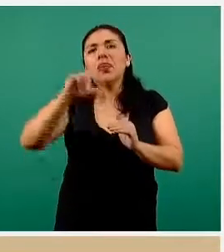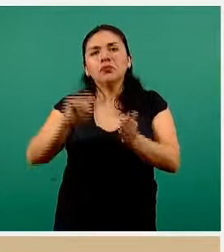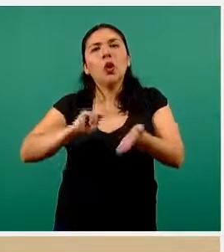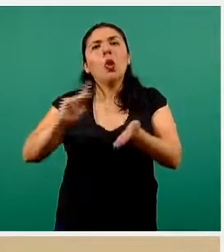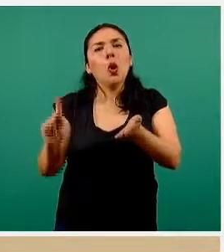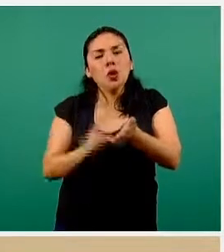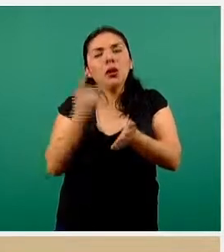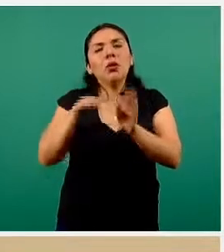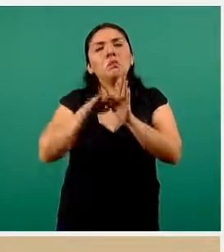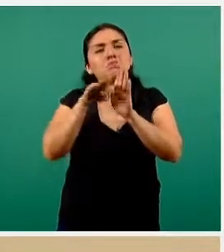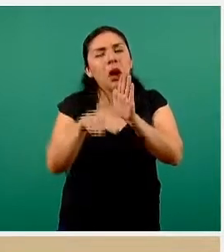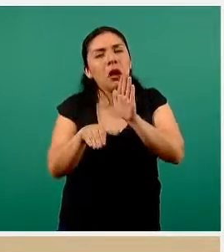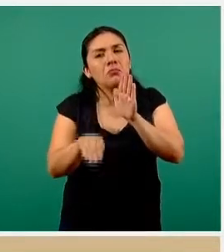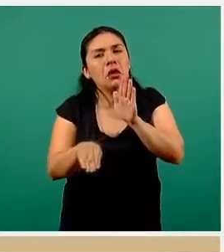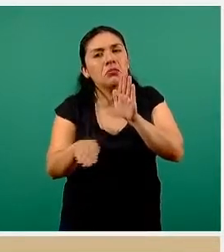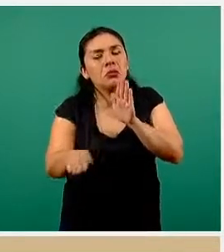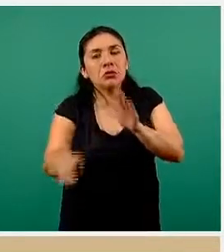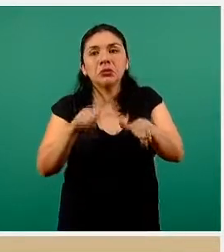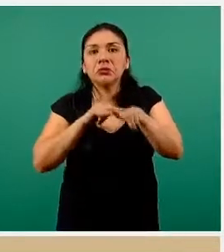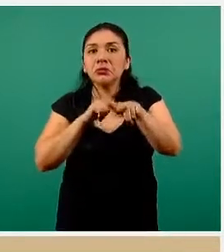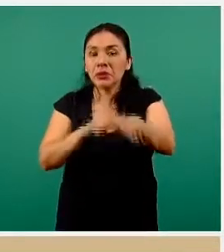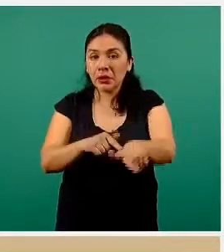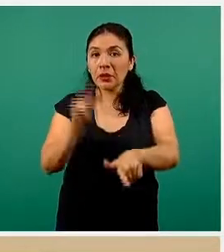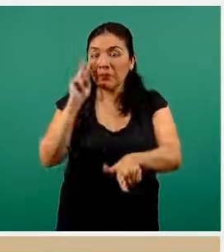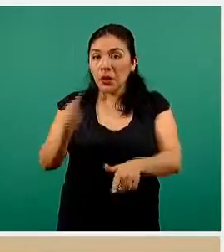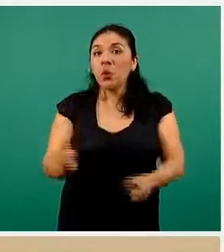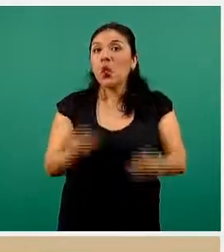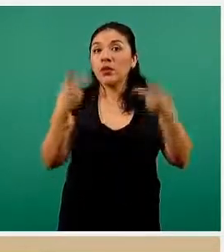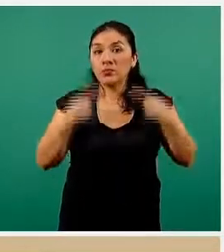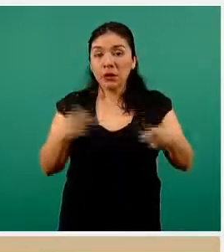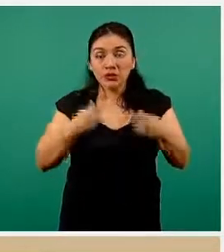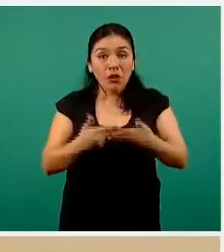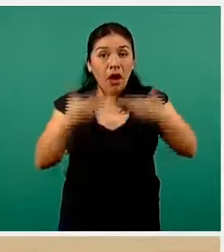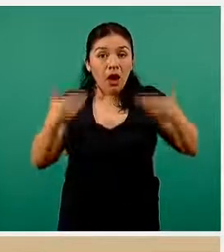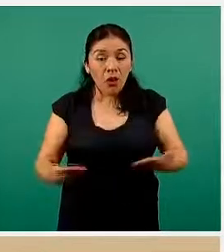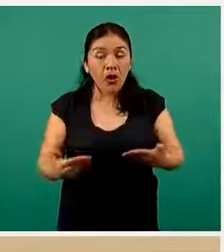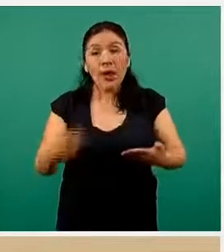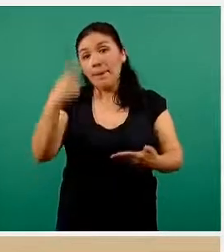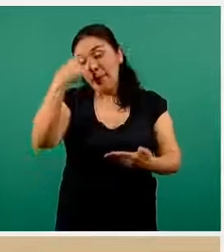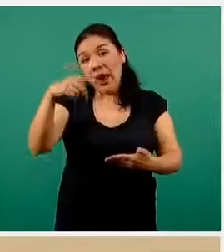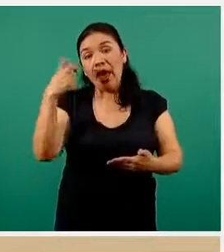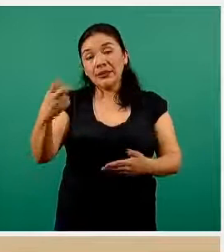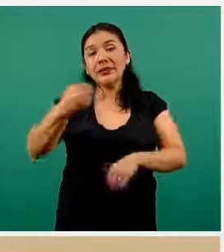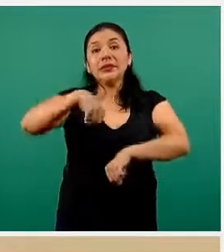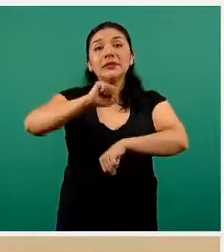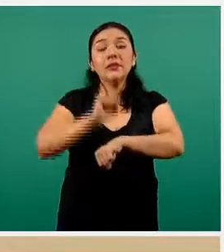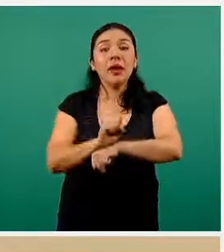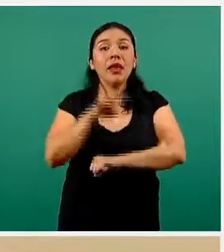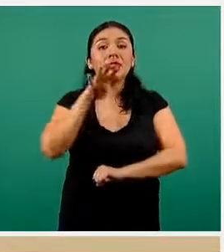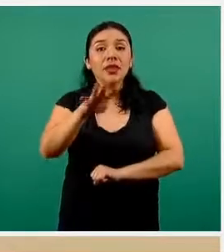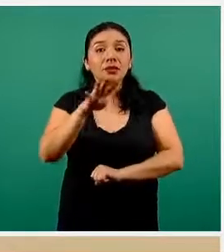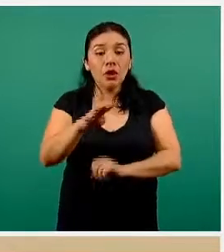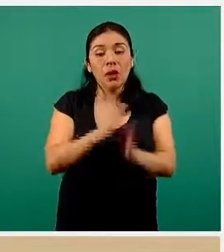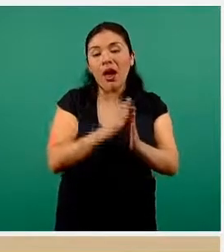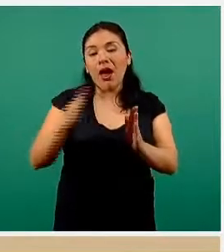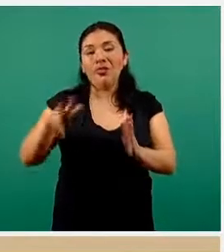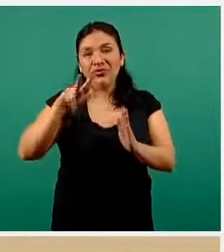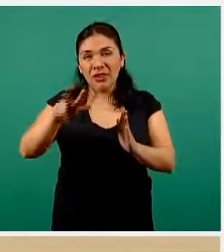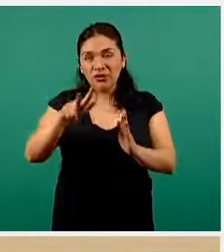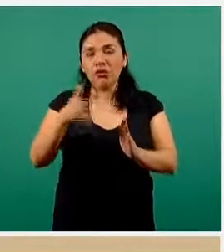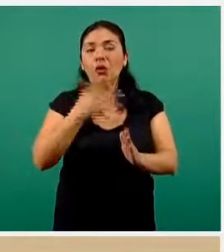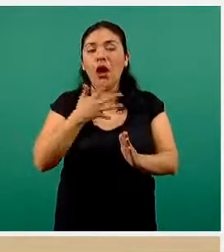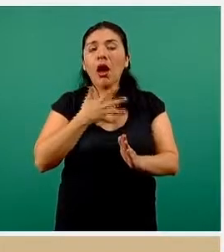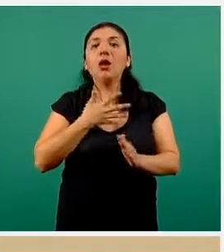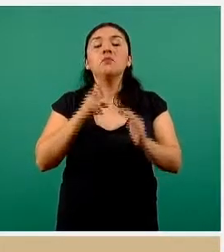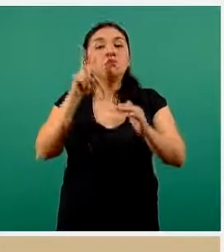posteriormente seguimos con un decremento en el número de casos. Actualmente, de la semana 19 a la 18, con